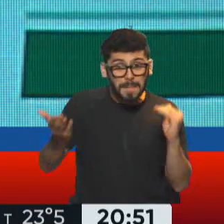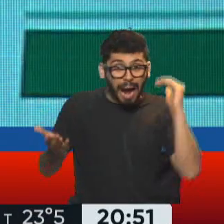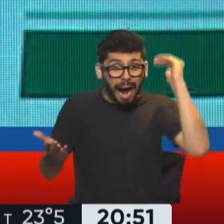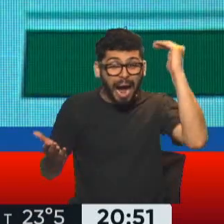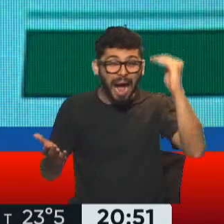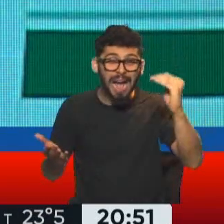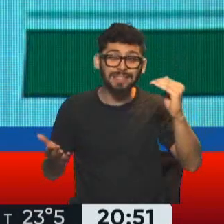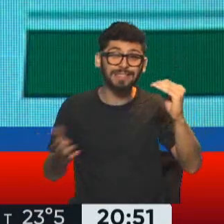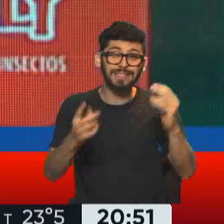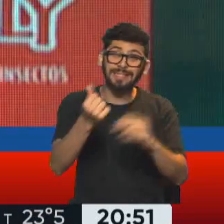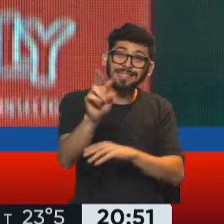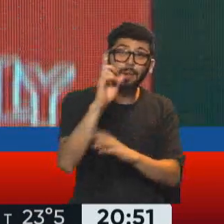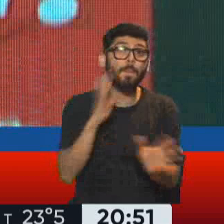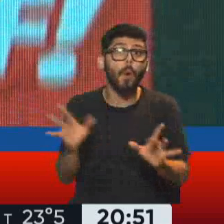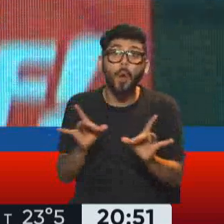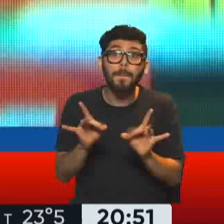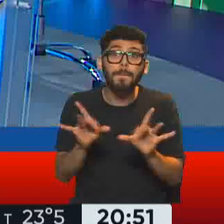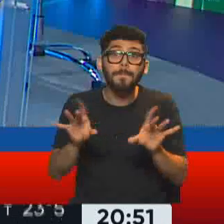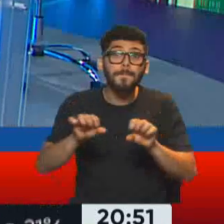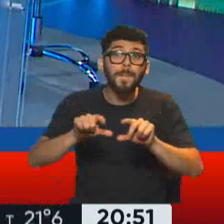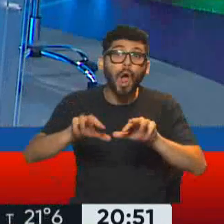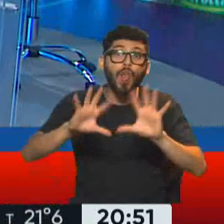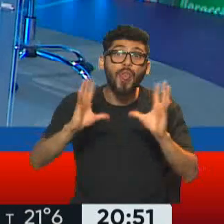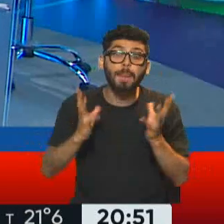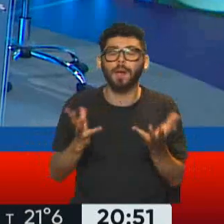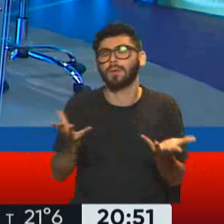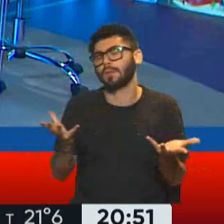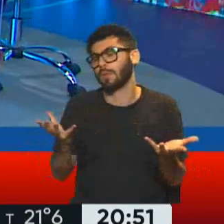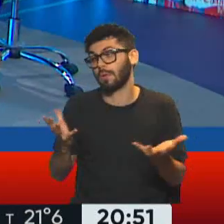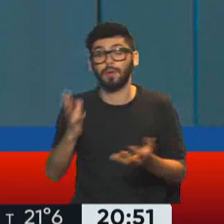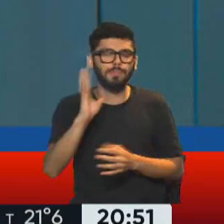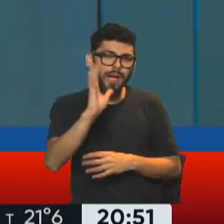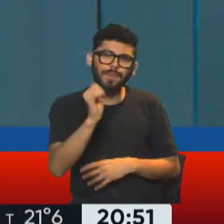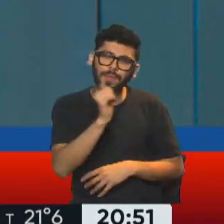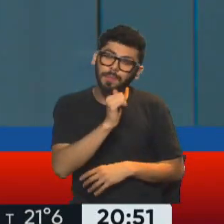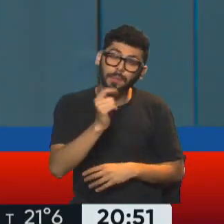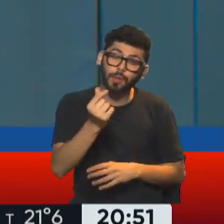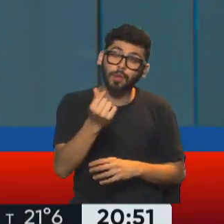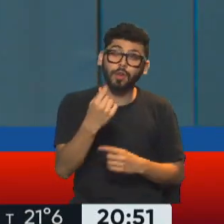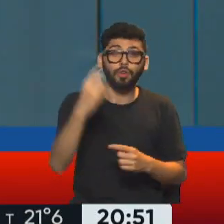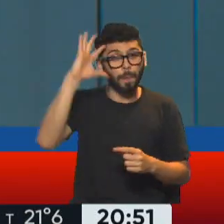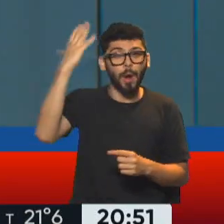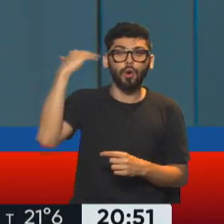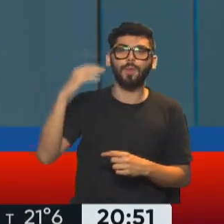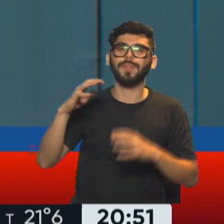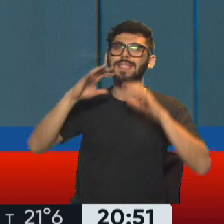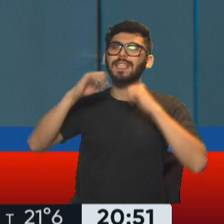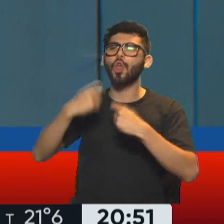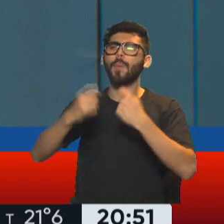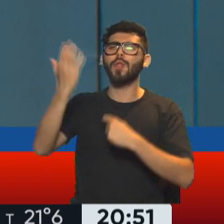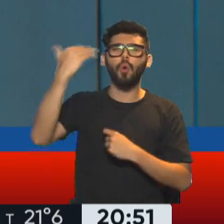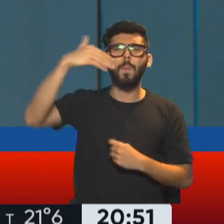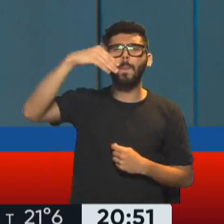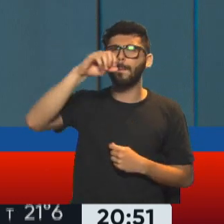el medicamentos, ¿no? En medio de una pandemia. Sí, pero aparte el costo de los medicamentos... Pero yo recuerdo siendo Moreno secretario de Comercio.